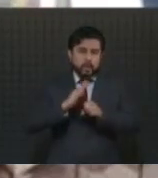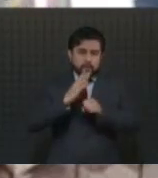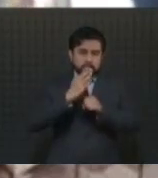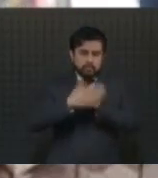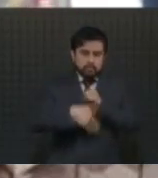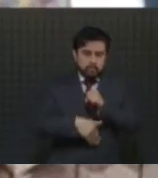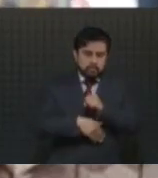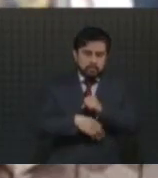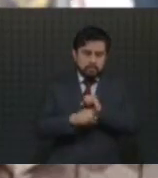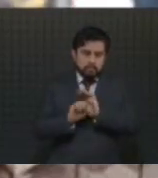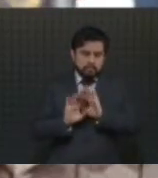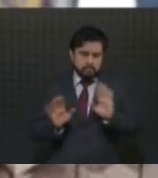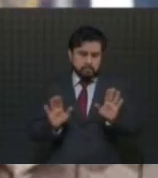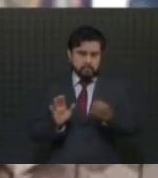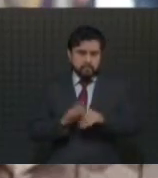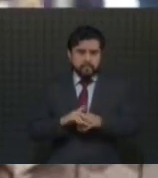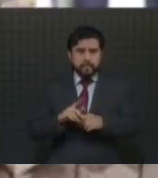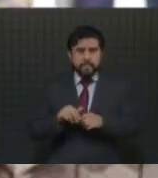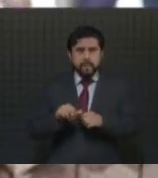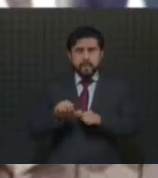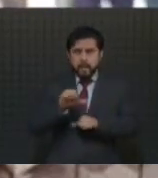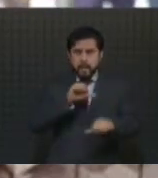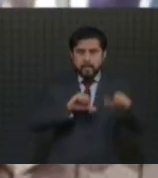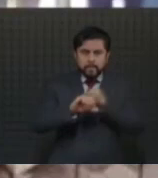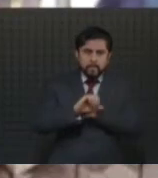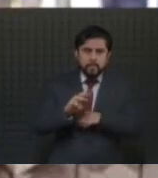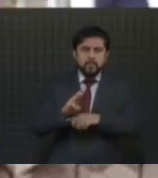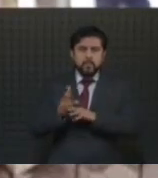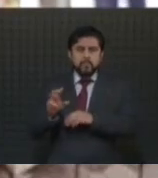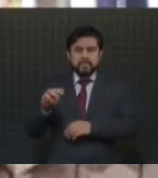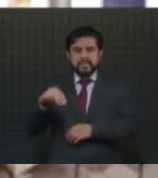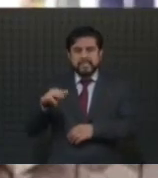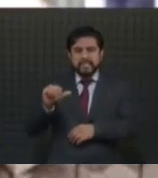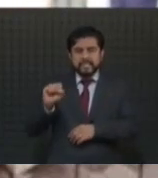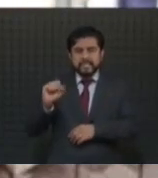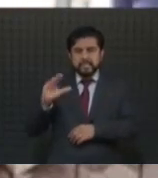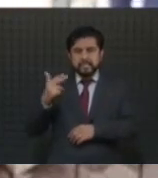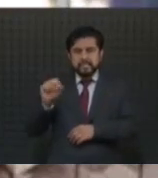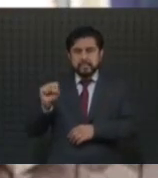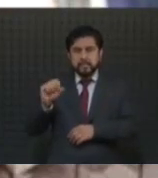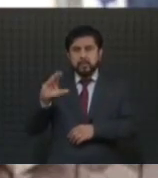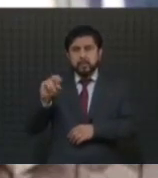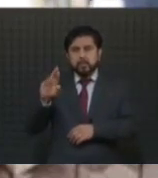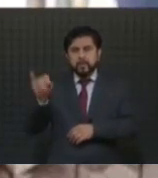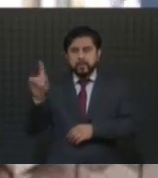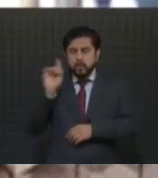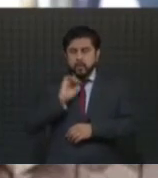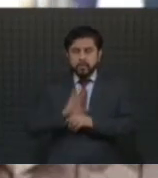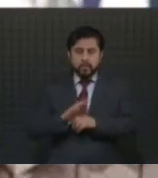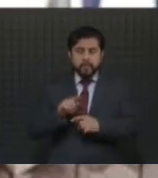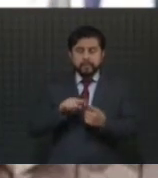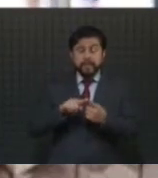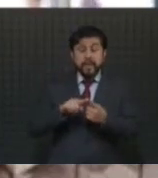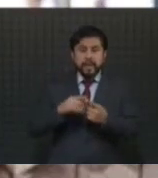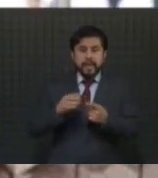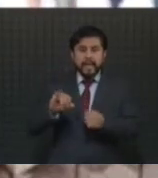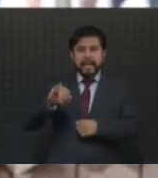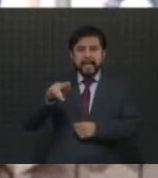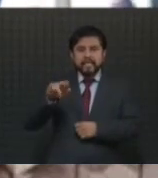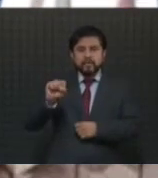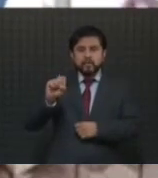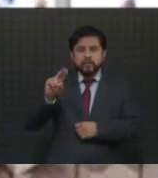lugar la ministra Olga Sánchez Cordero, a quien también le enviamos un gran saludo desde aquí, y a Jesusa,